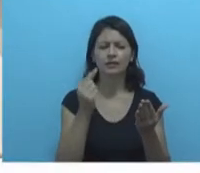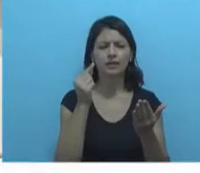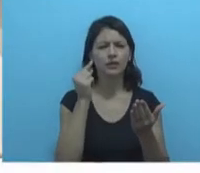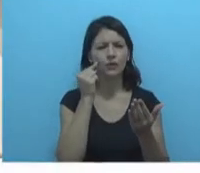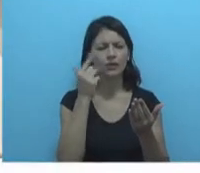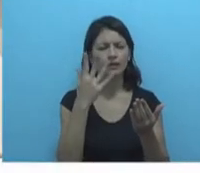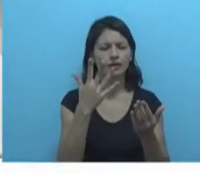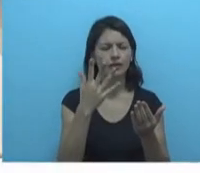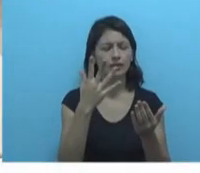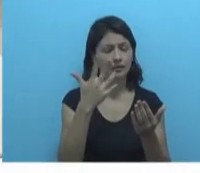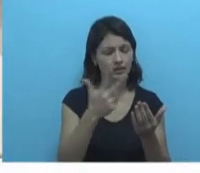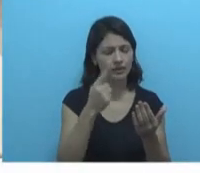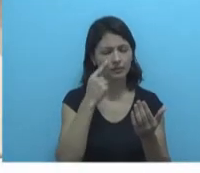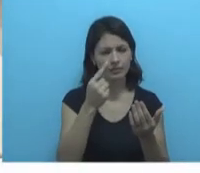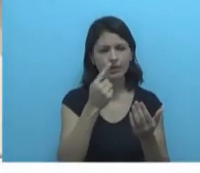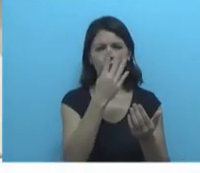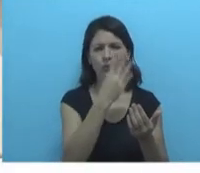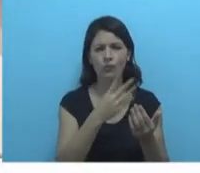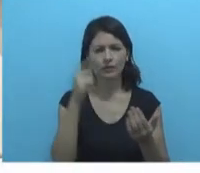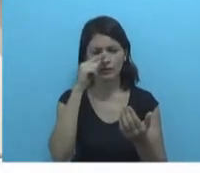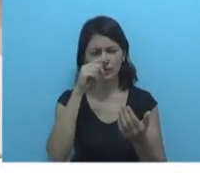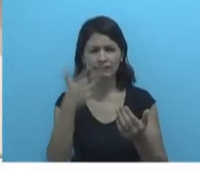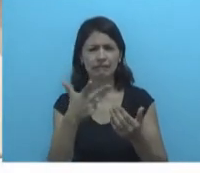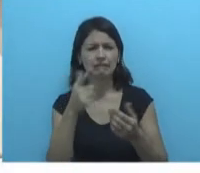43.476, el proyecto de declaración.